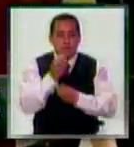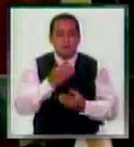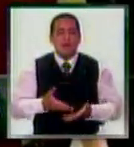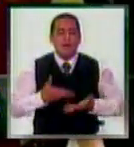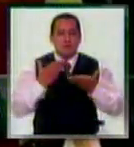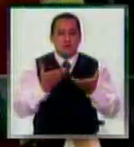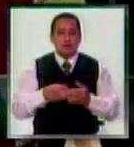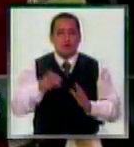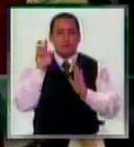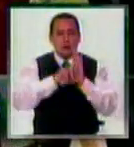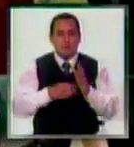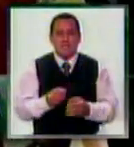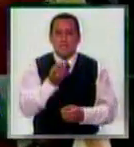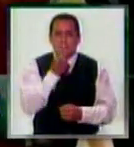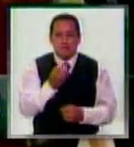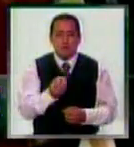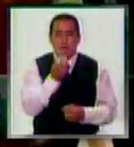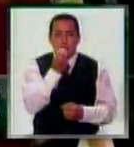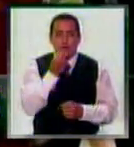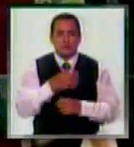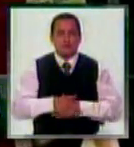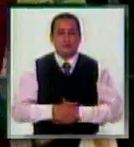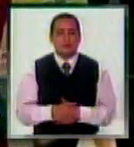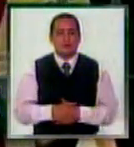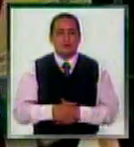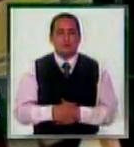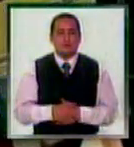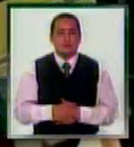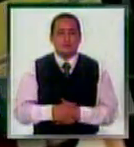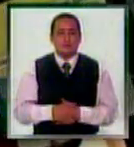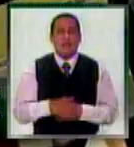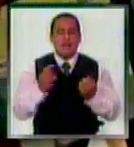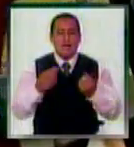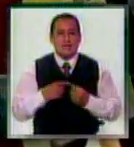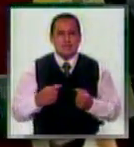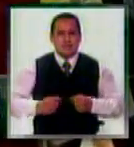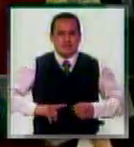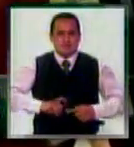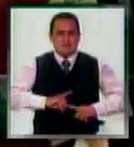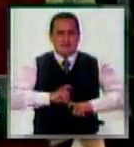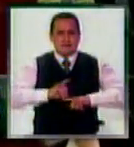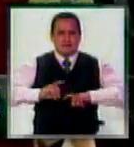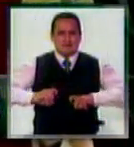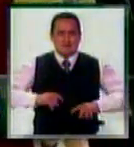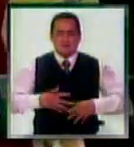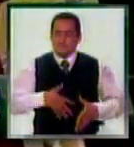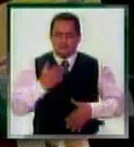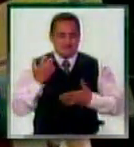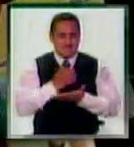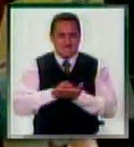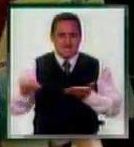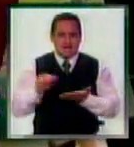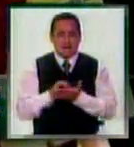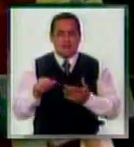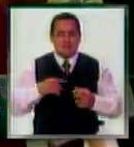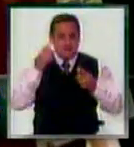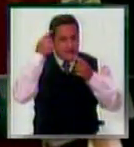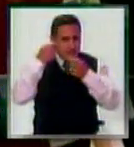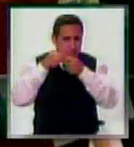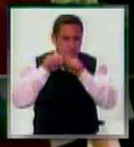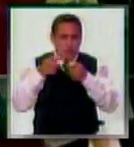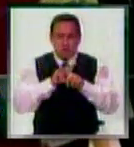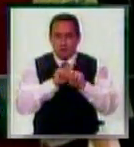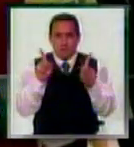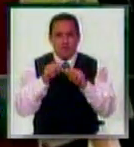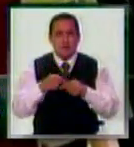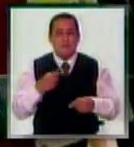ayudar con el programa de desayuno y almuerzo. Hay que desparasitarlos, hay que no permitir que tengan piojos.